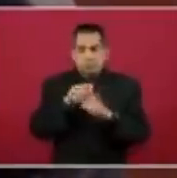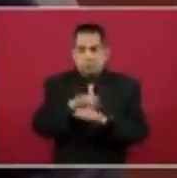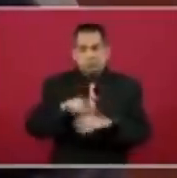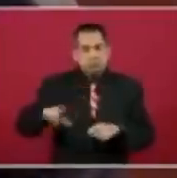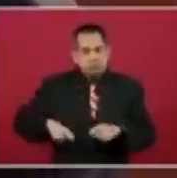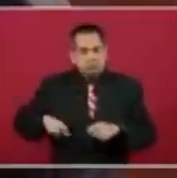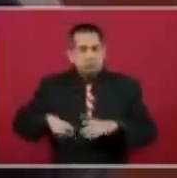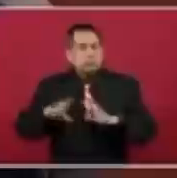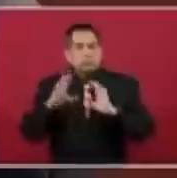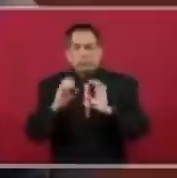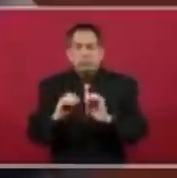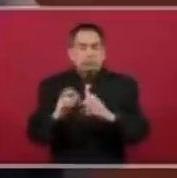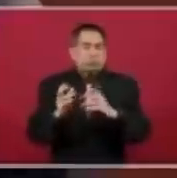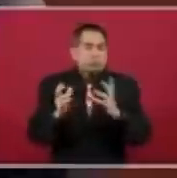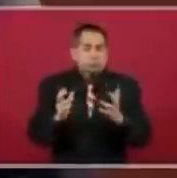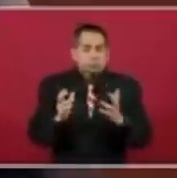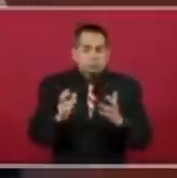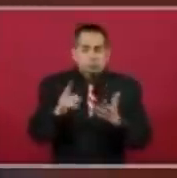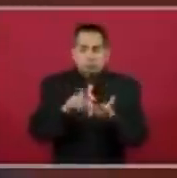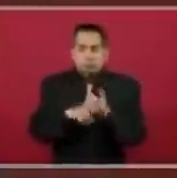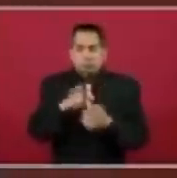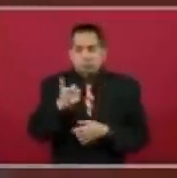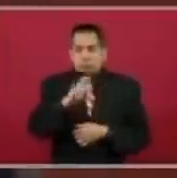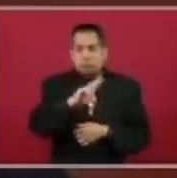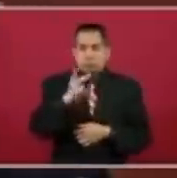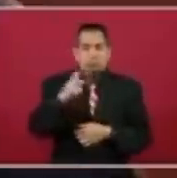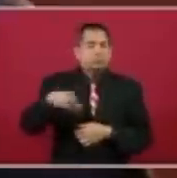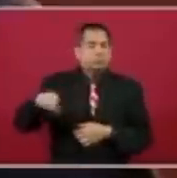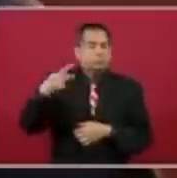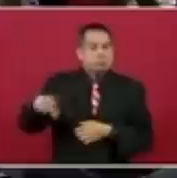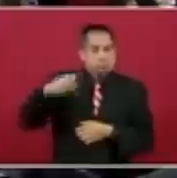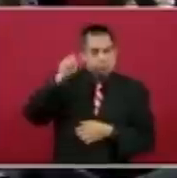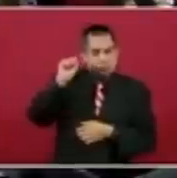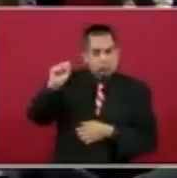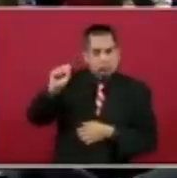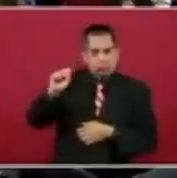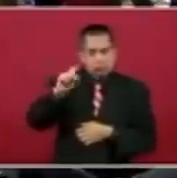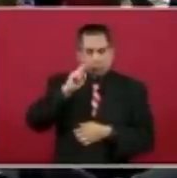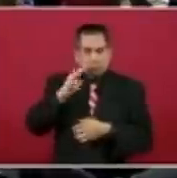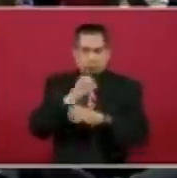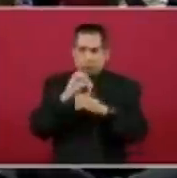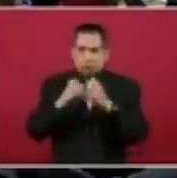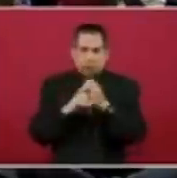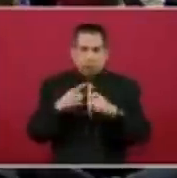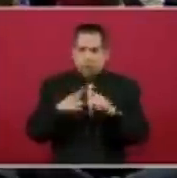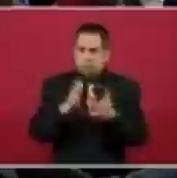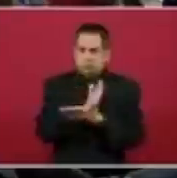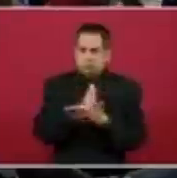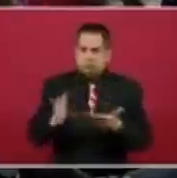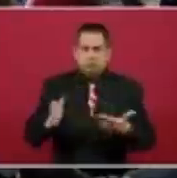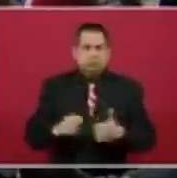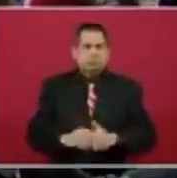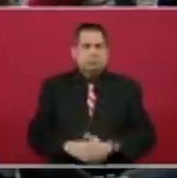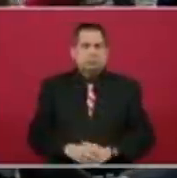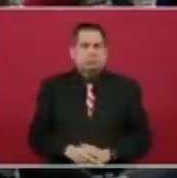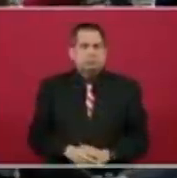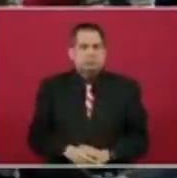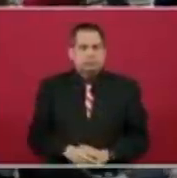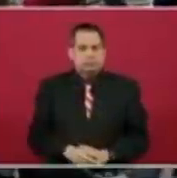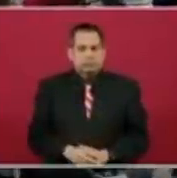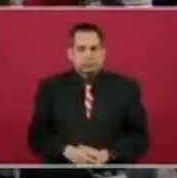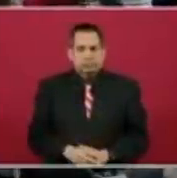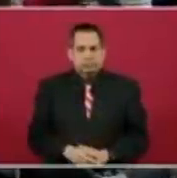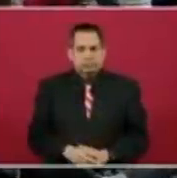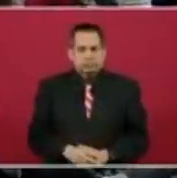gobierno o es un dinero del sindicato, que son cosas también distintas. Gracias.